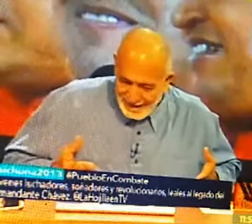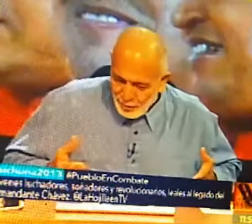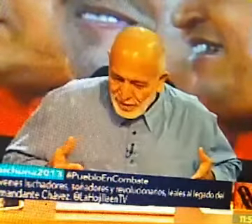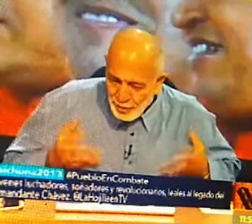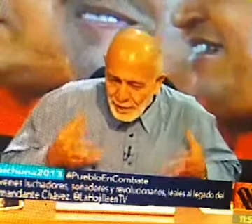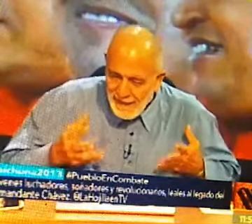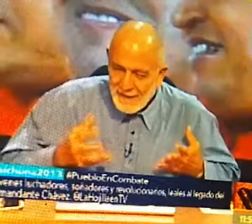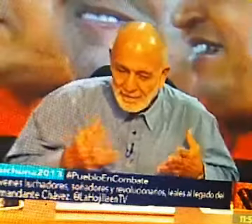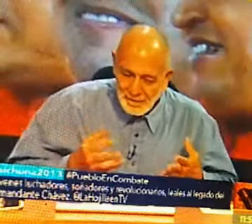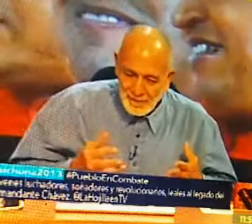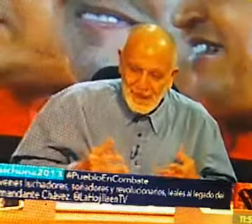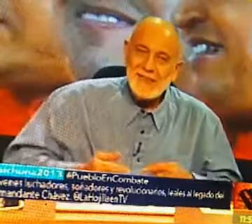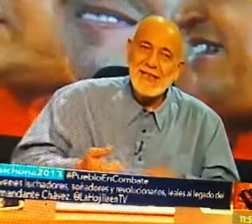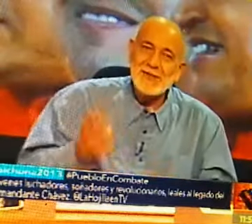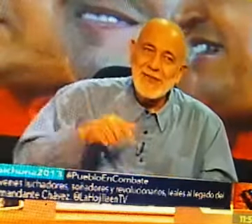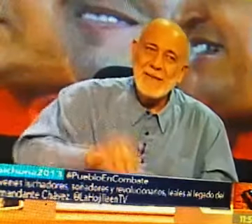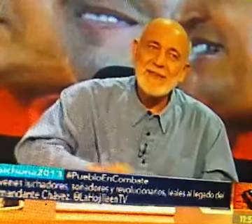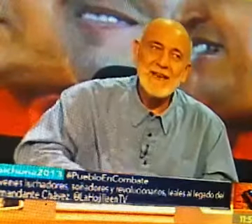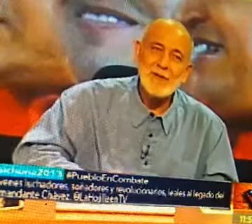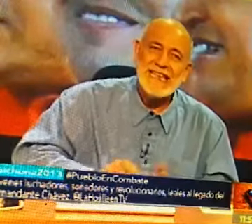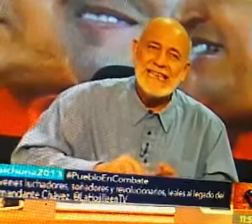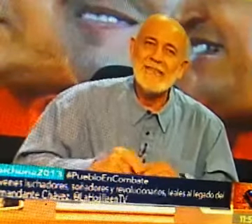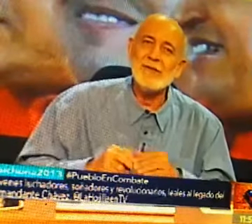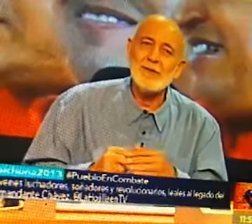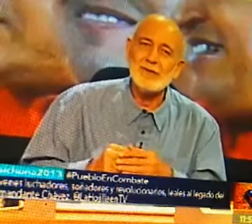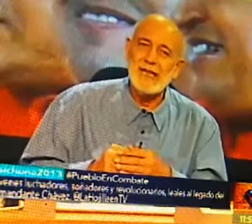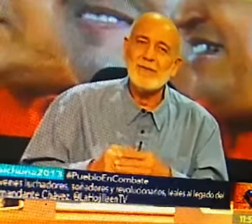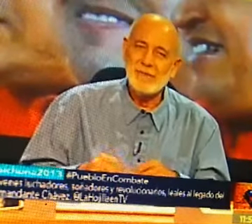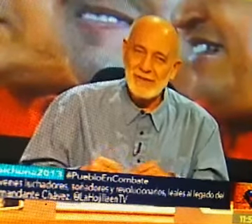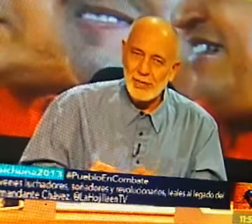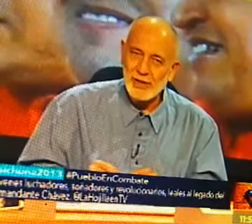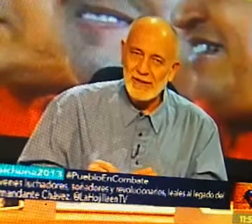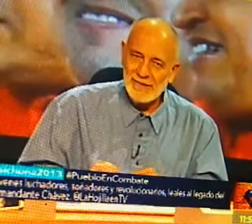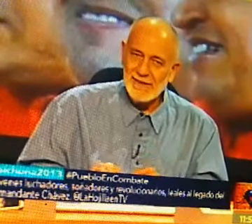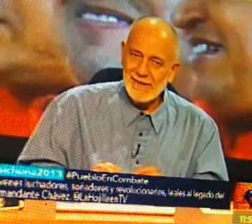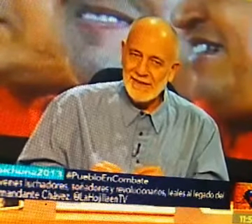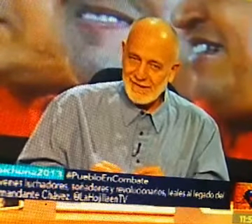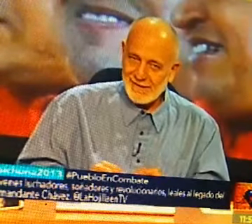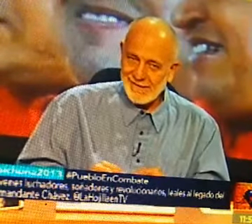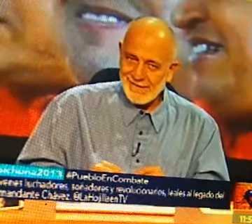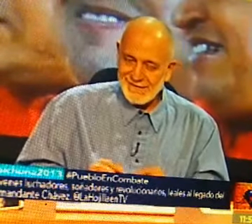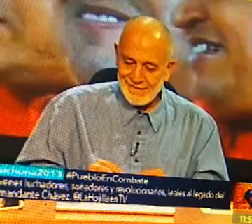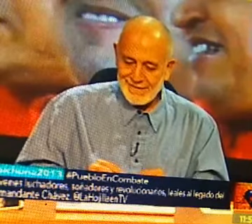desde su historia. De eso que llamaba Chávez los 500 años de lucha.